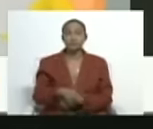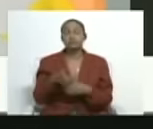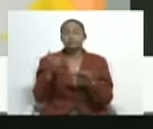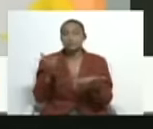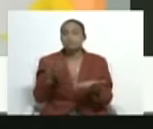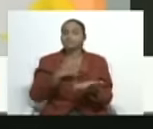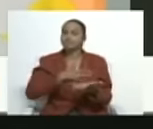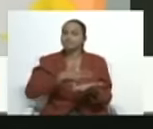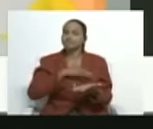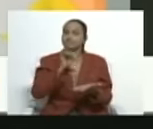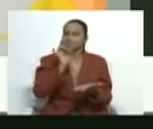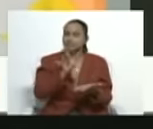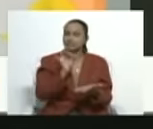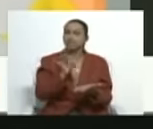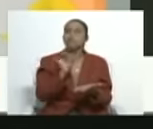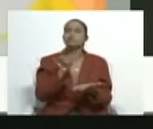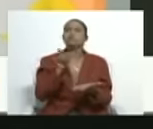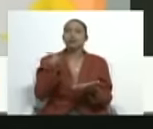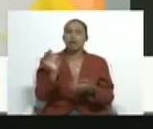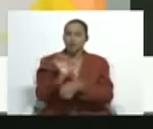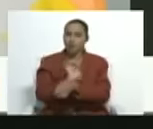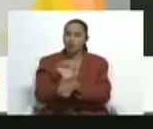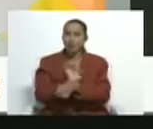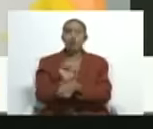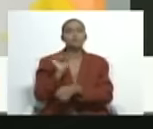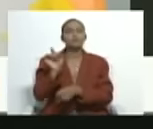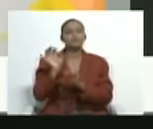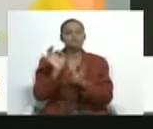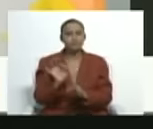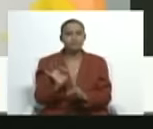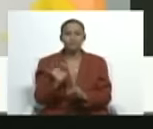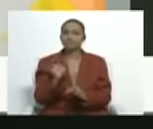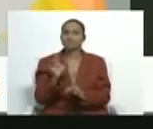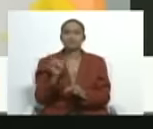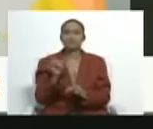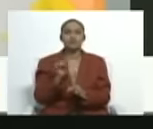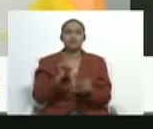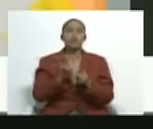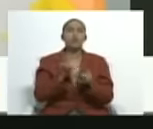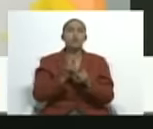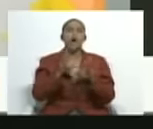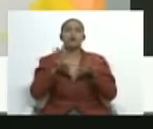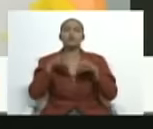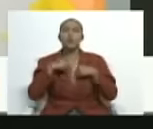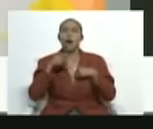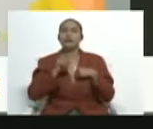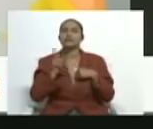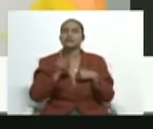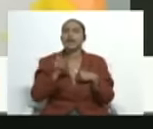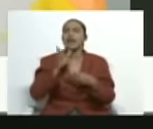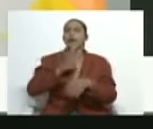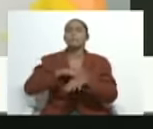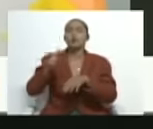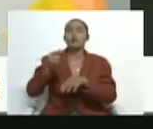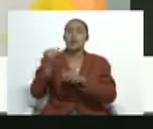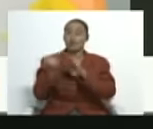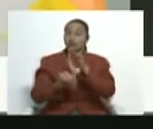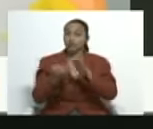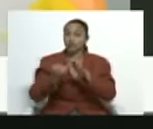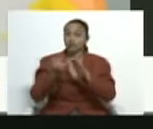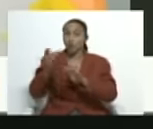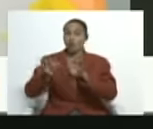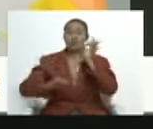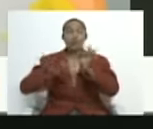lamentablemente, se ha ultrajado de manera inaceptable una de las instituciones jurídicas más importantes y